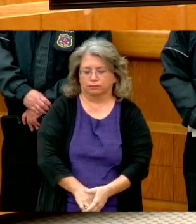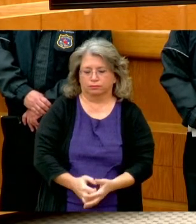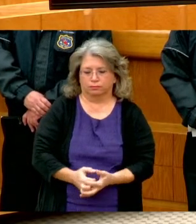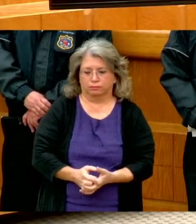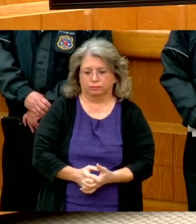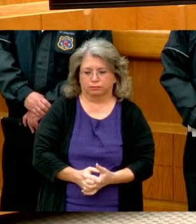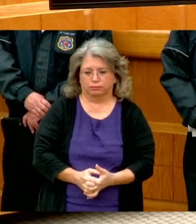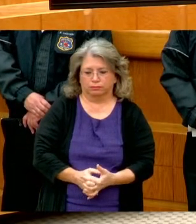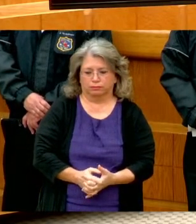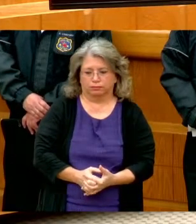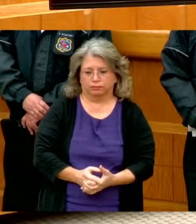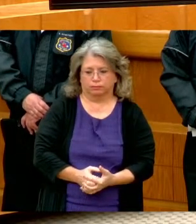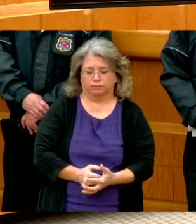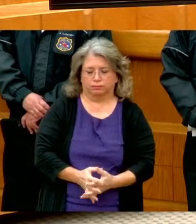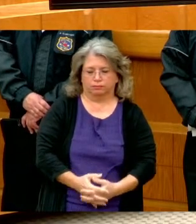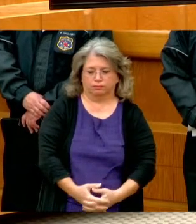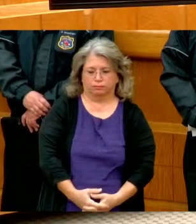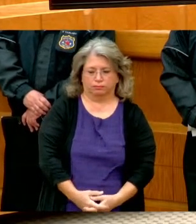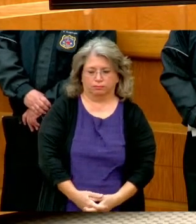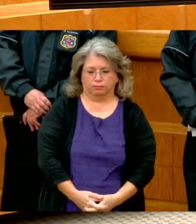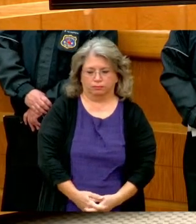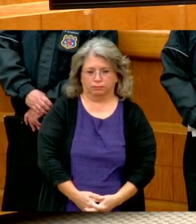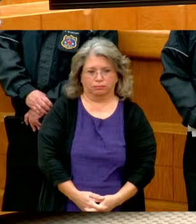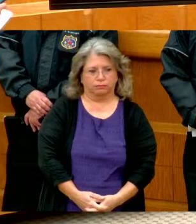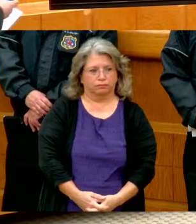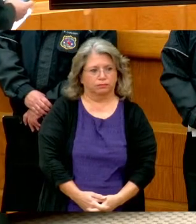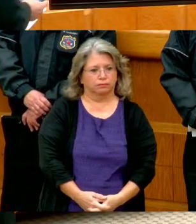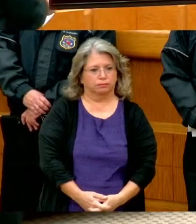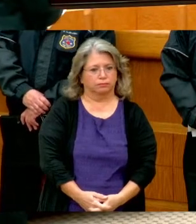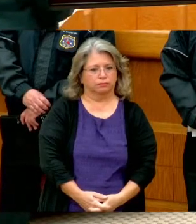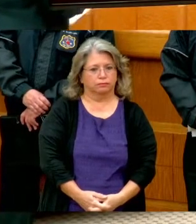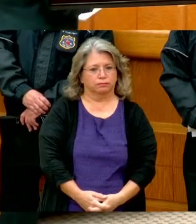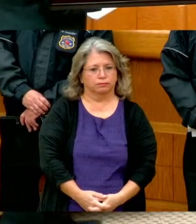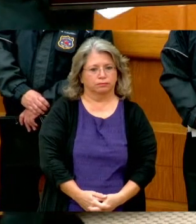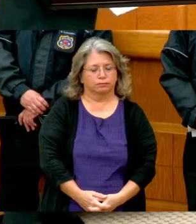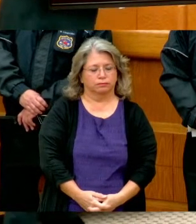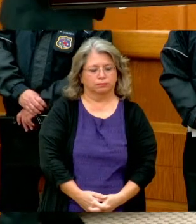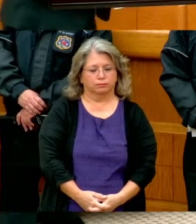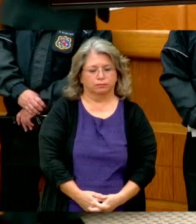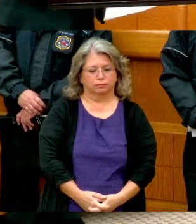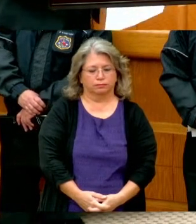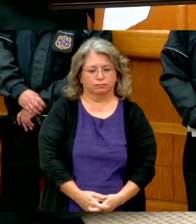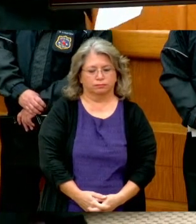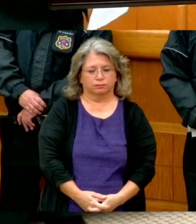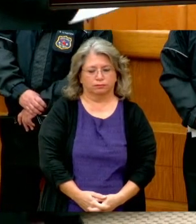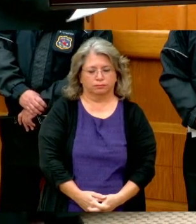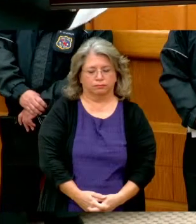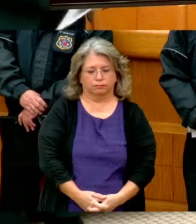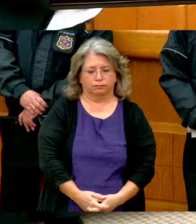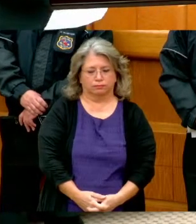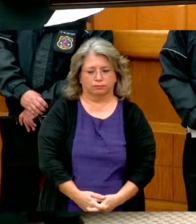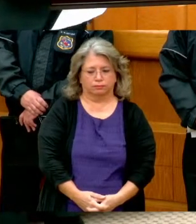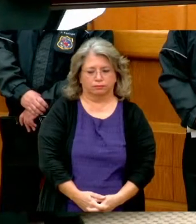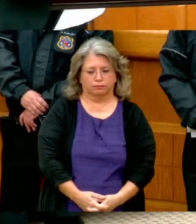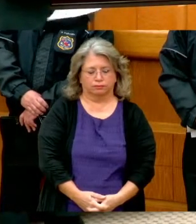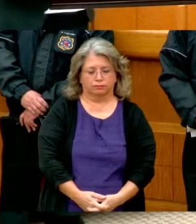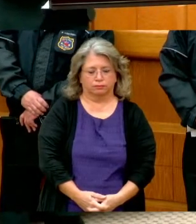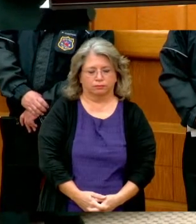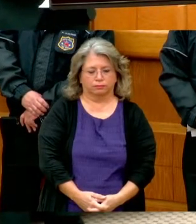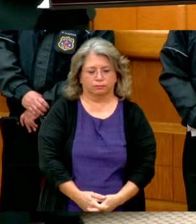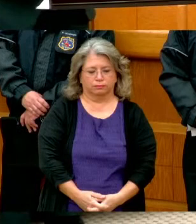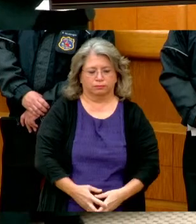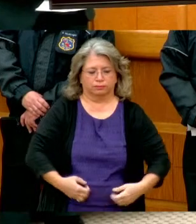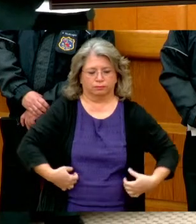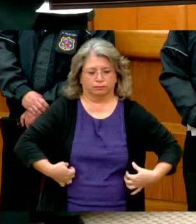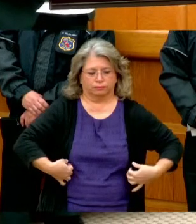pero tenga paciencia. Si no es usted uno de los primeros en la fila, sea paciente. Habrá suficientes vacunas, pero va a tomar tiempo. El día de hoy me acompañan